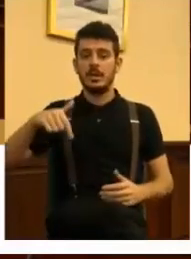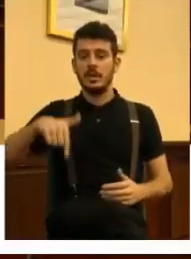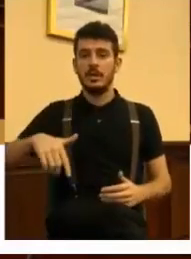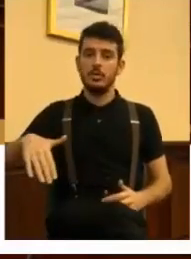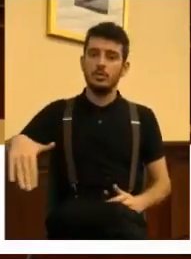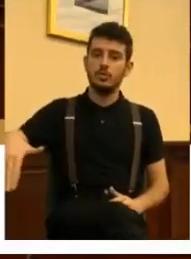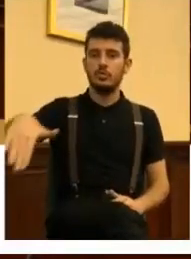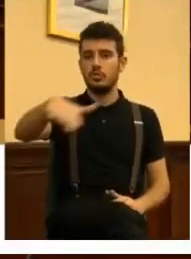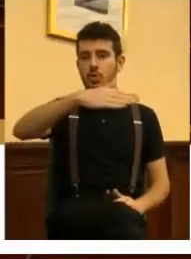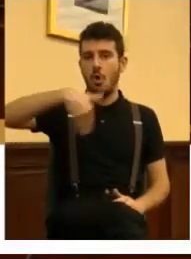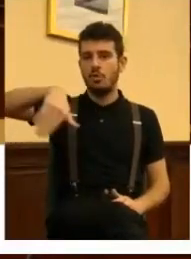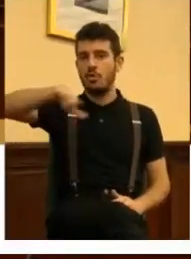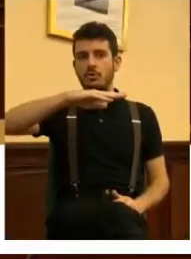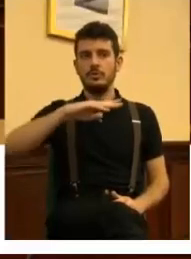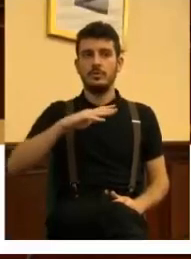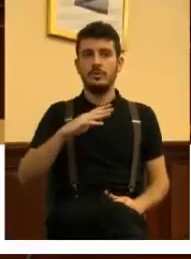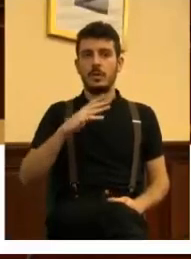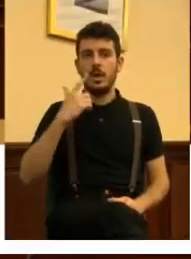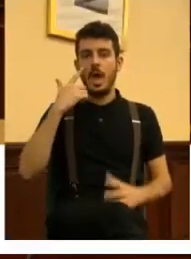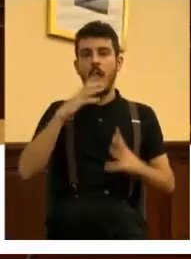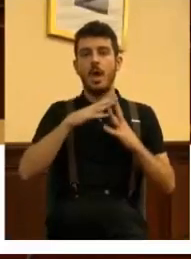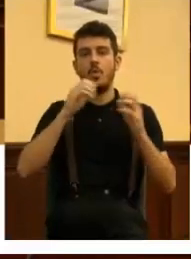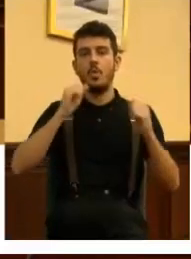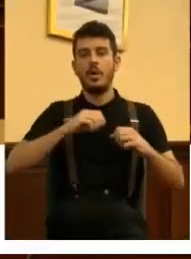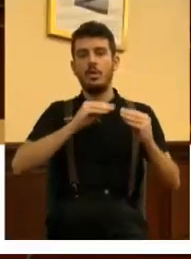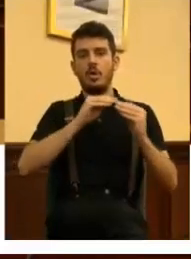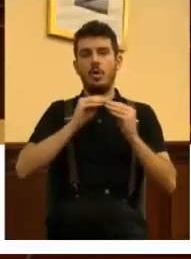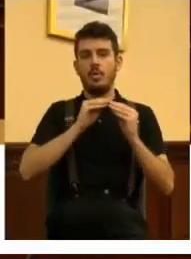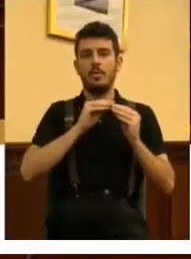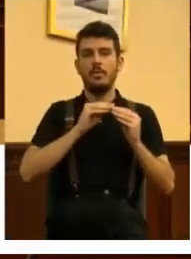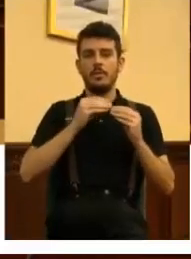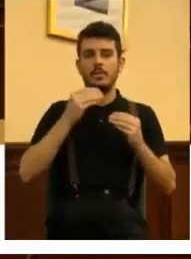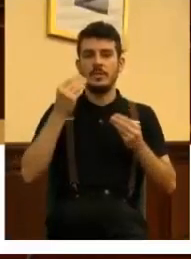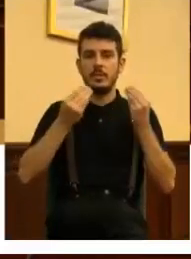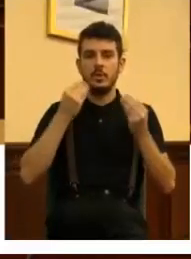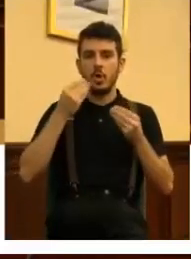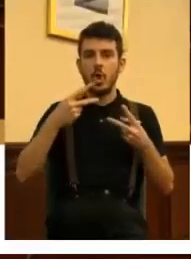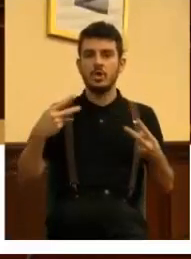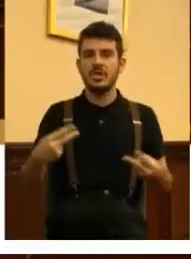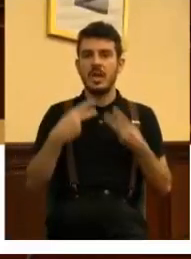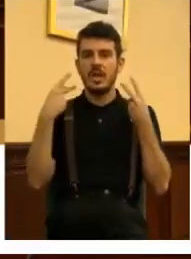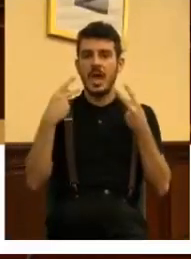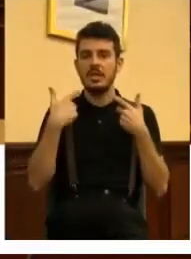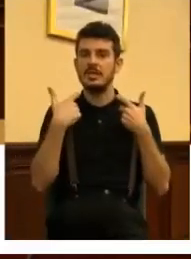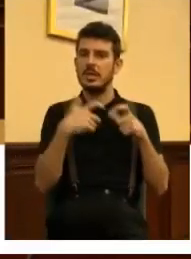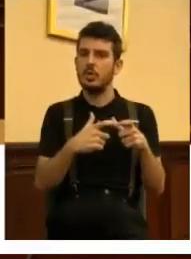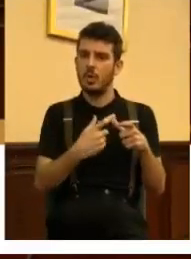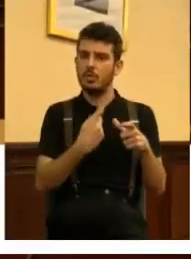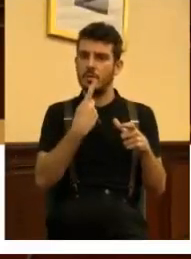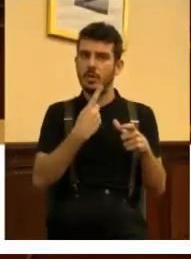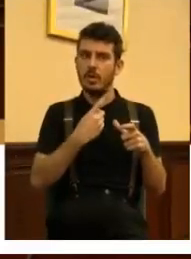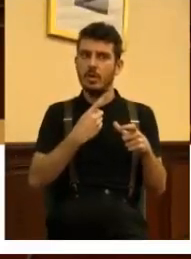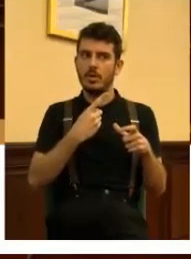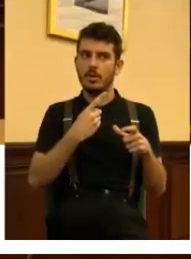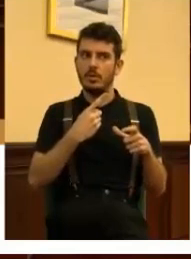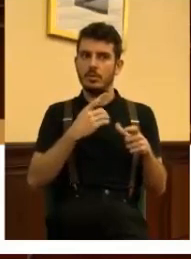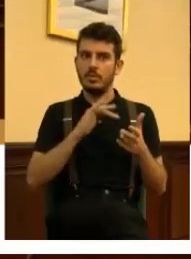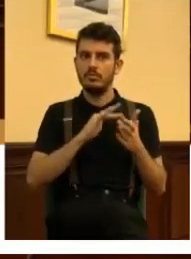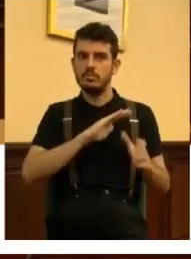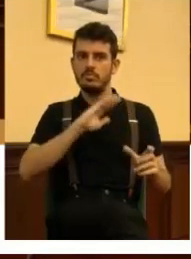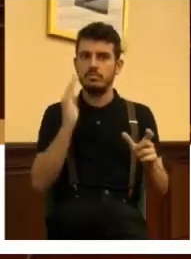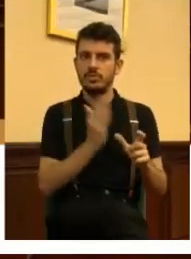aquí, pues si vamos a estar de acuerdo en que la hostelería es uno de los sectores más